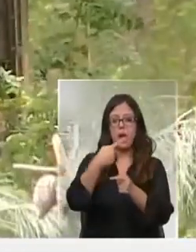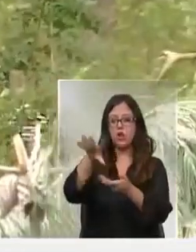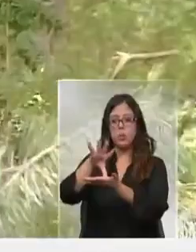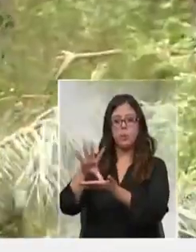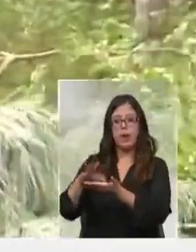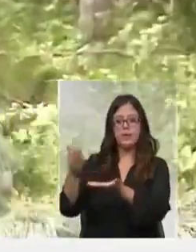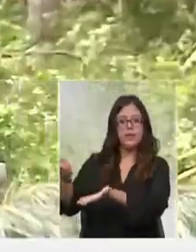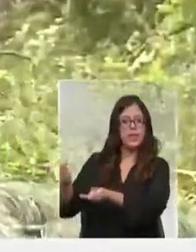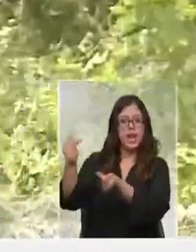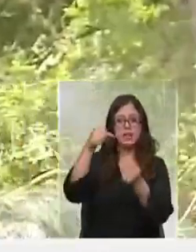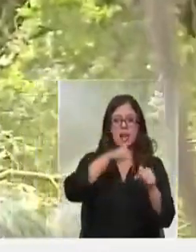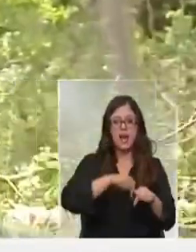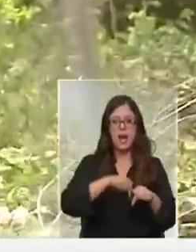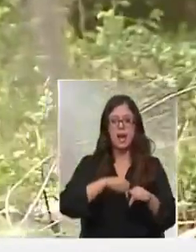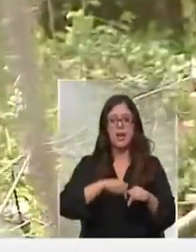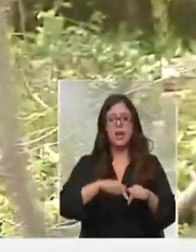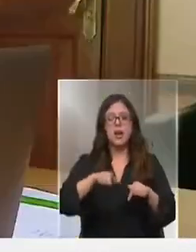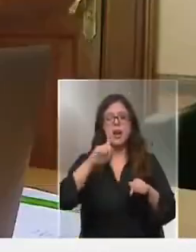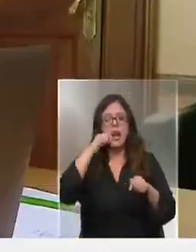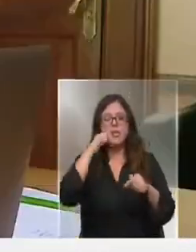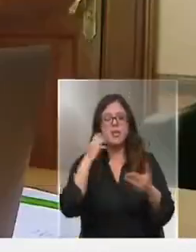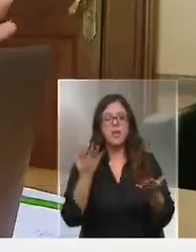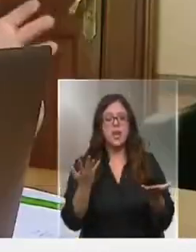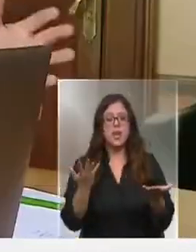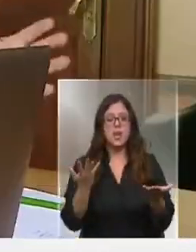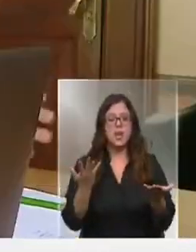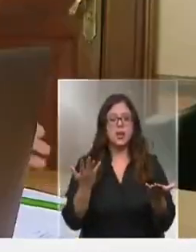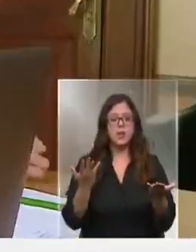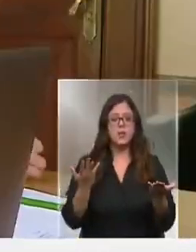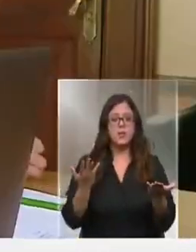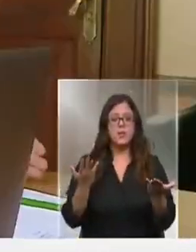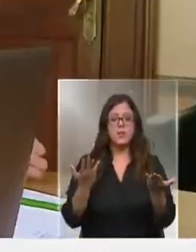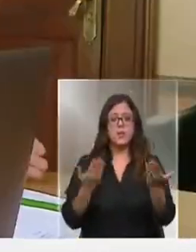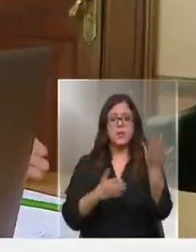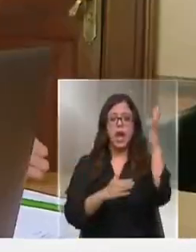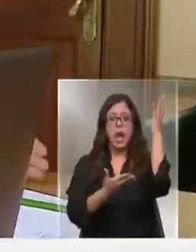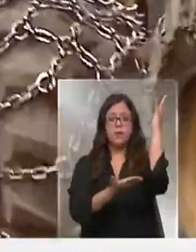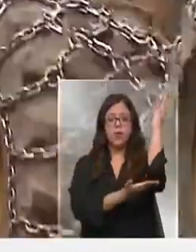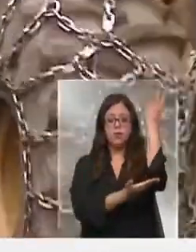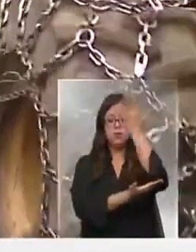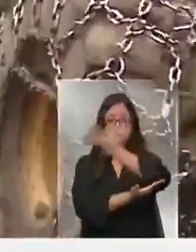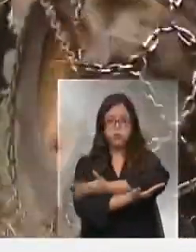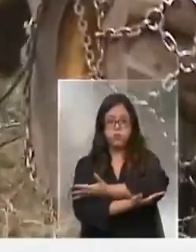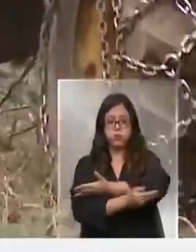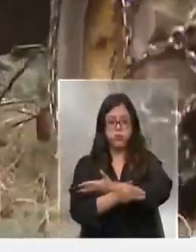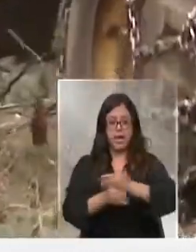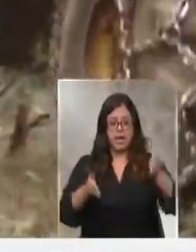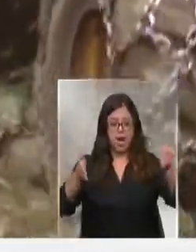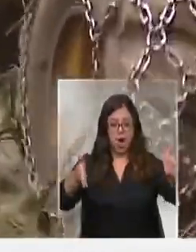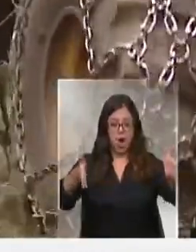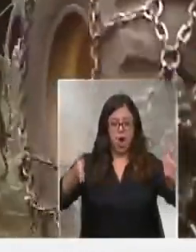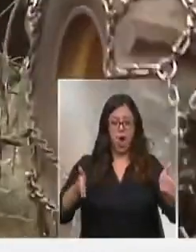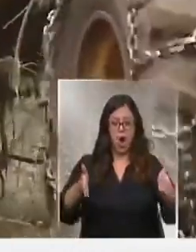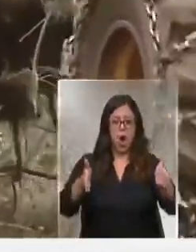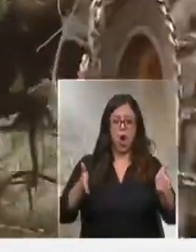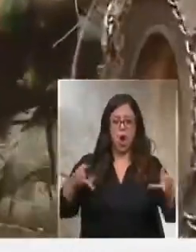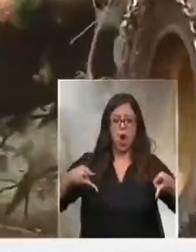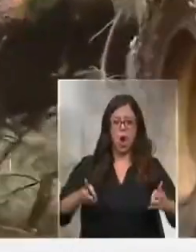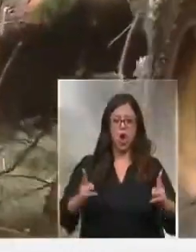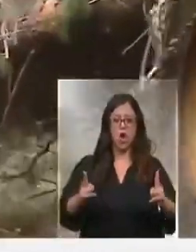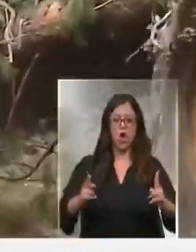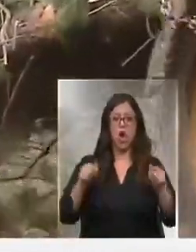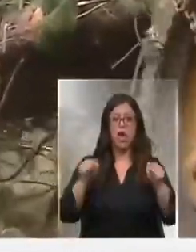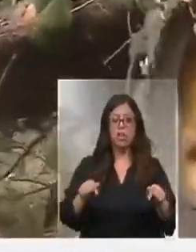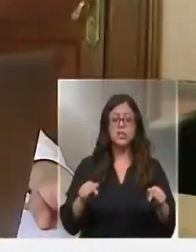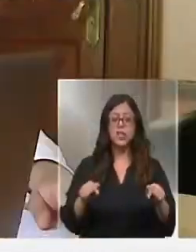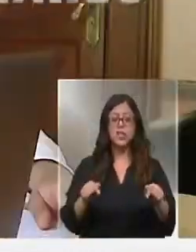Esto lo que hace es tomar el árbol y cortarlo en el largo que se requiere. Un procesador como